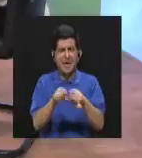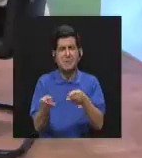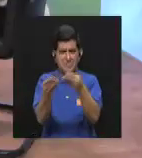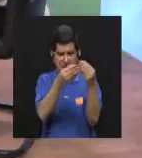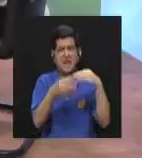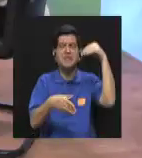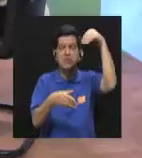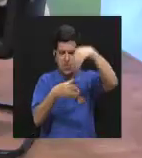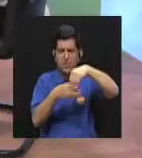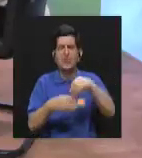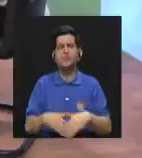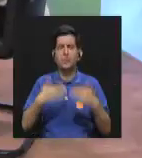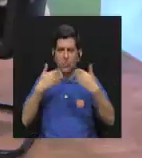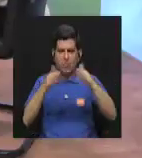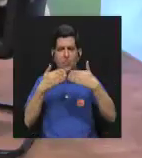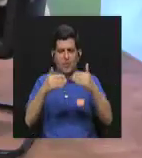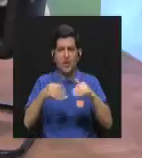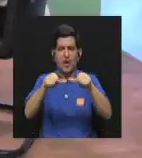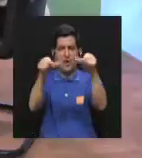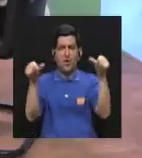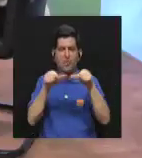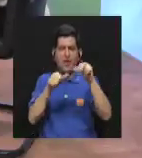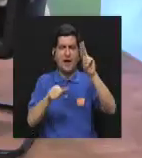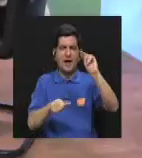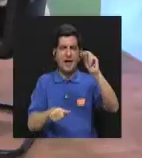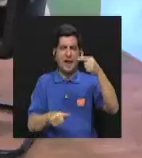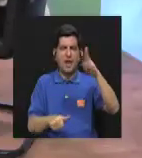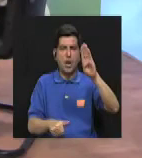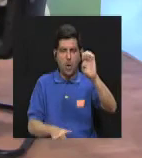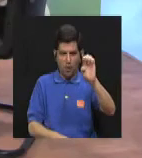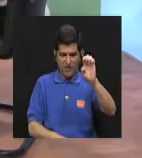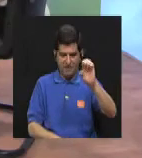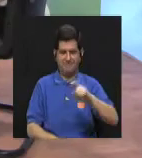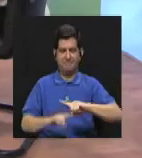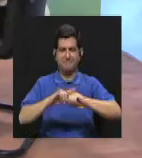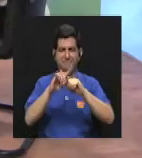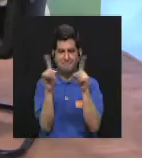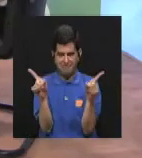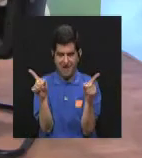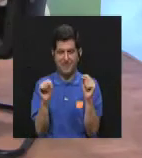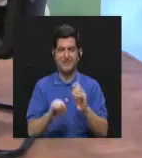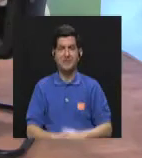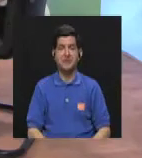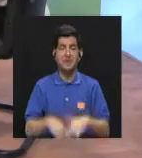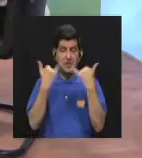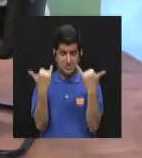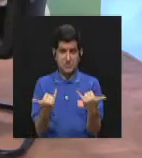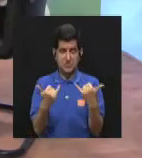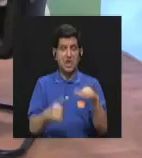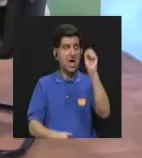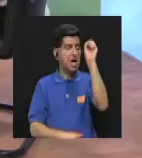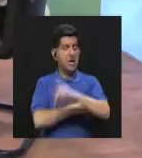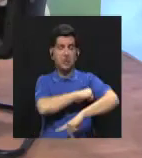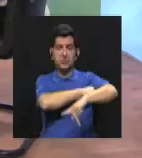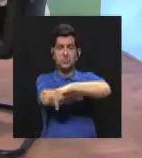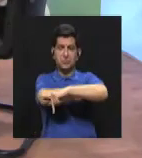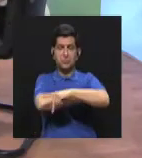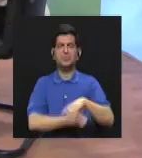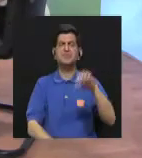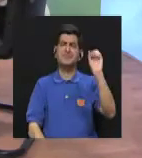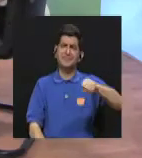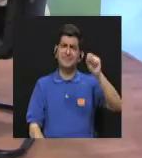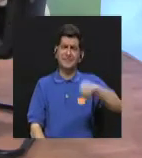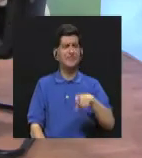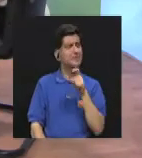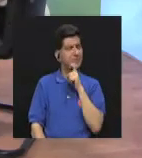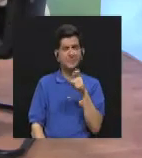Panamá, ajá, como un territorio Nove. Lo que es Nove, claro, ¿verdad? Sí. Pero bueno, estando ahí en el sur de nuestro país, sí, pues sí